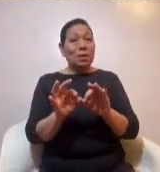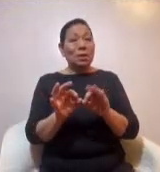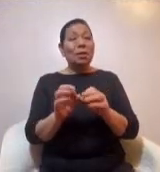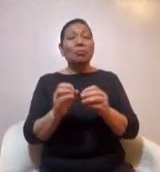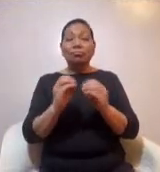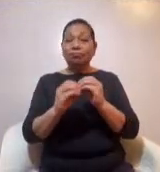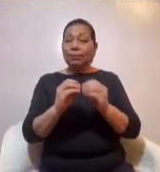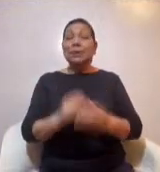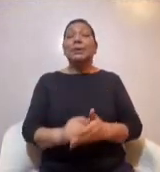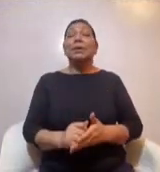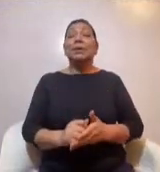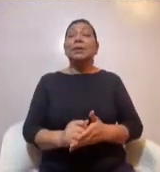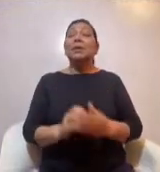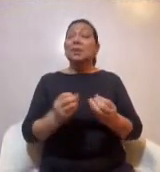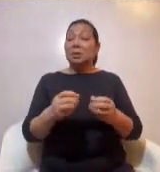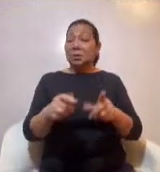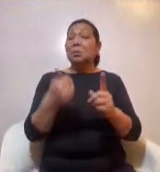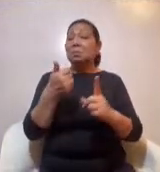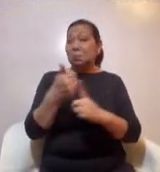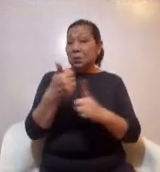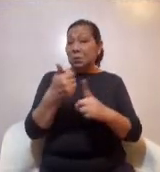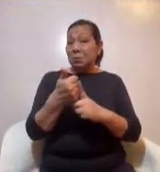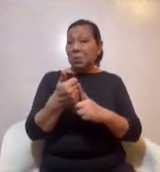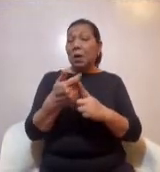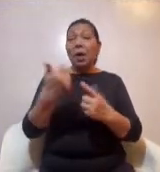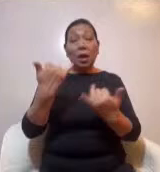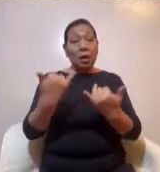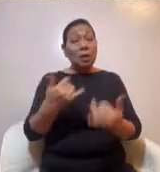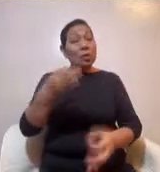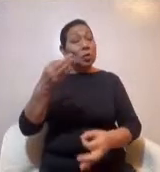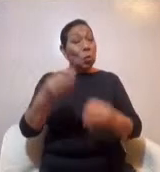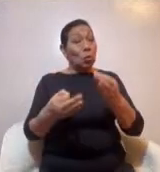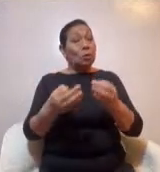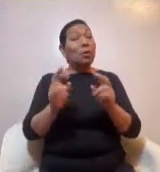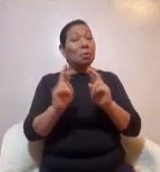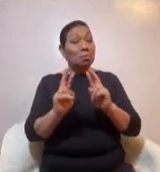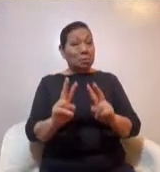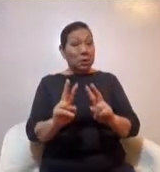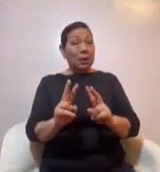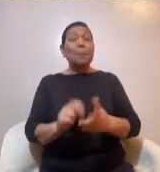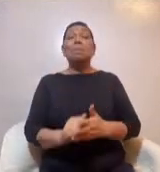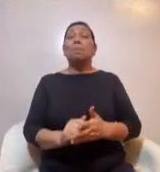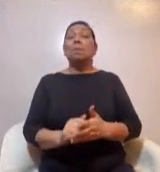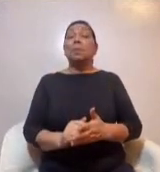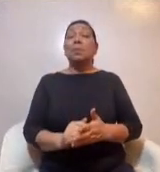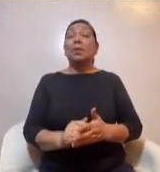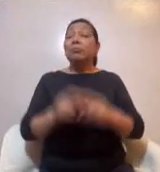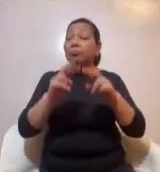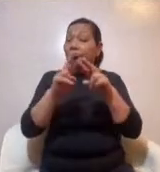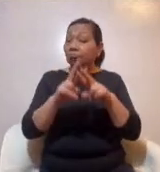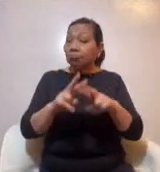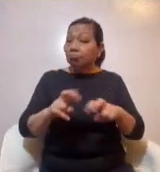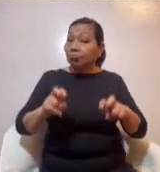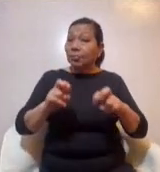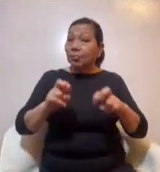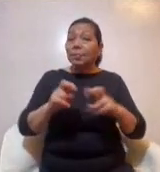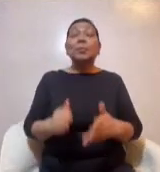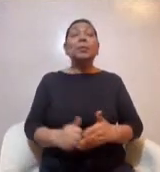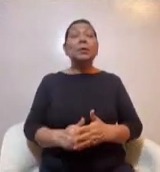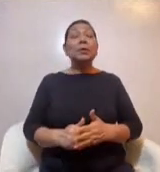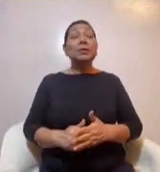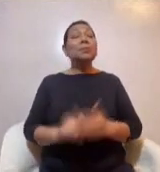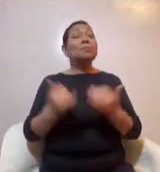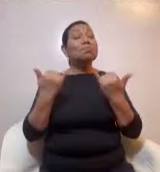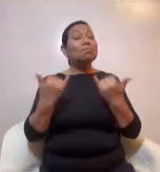fundamental reforzado. Asimismo, en esta sentencia, como hemos podido advertir en el análisis